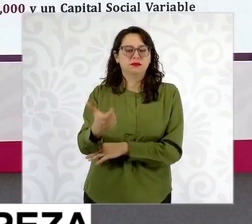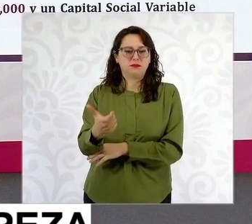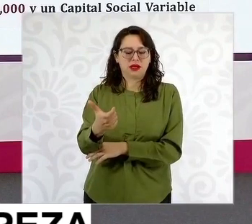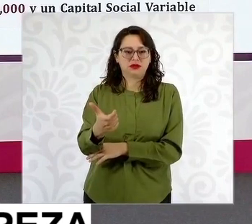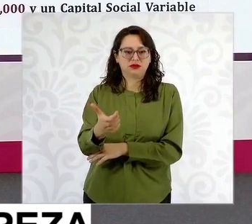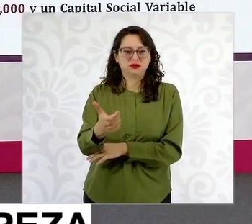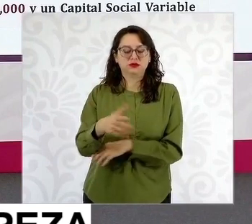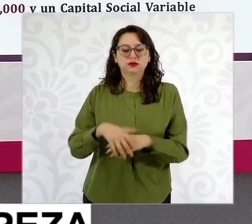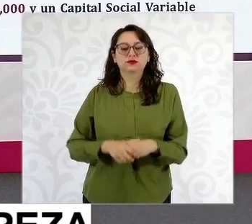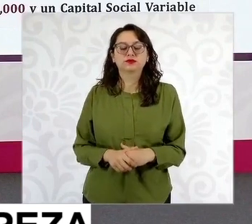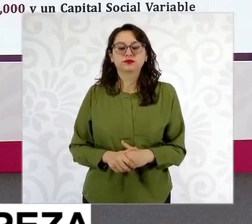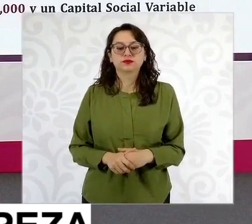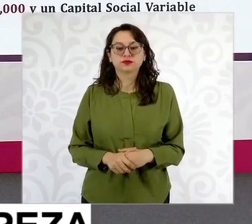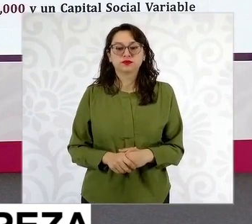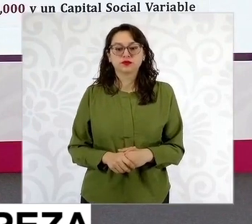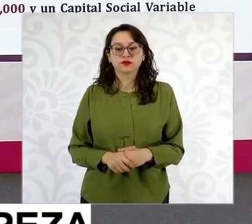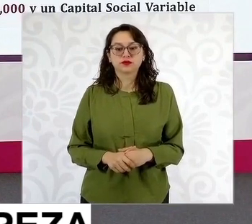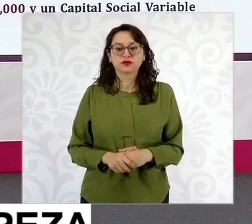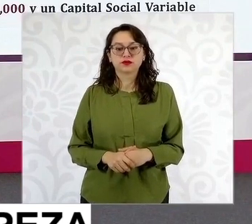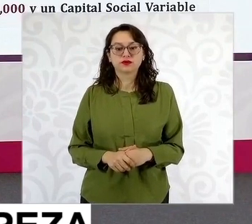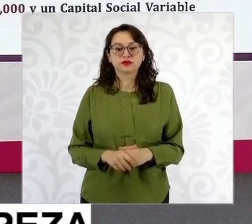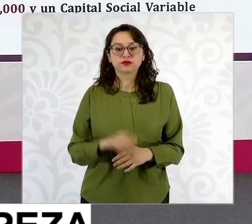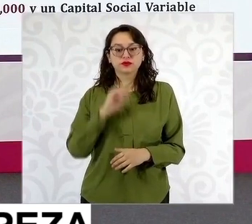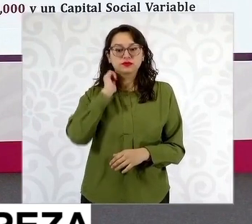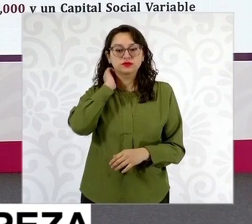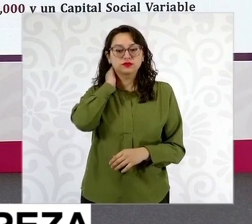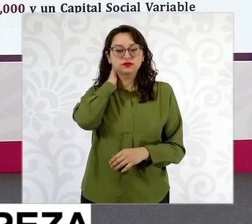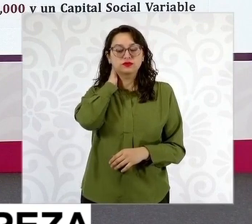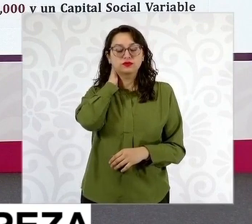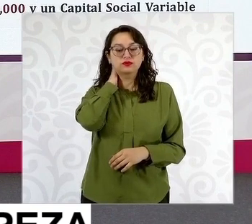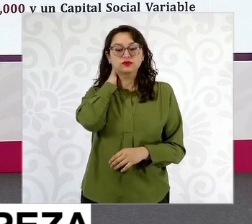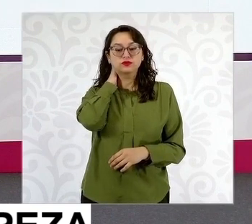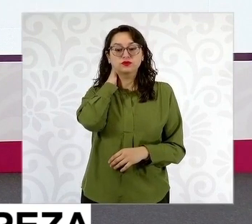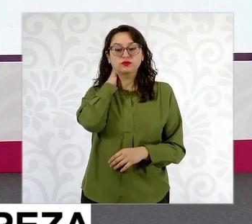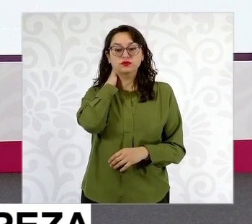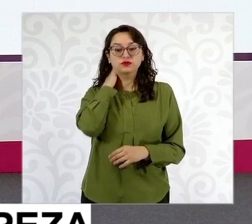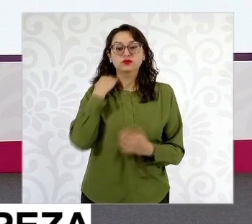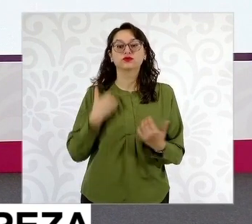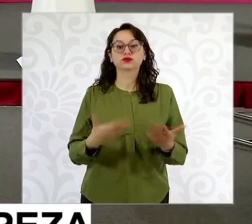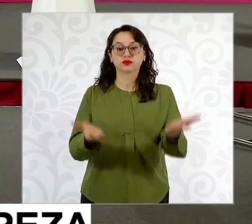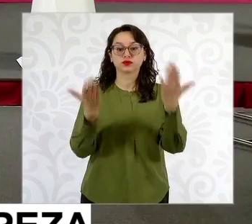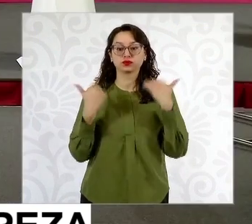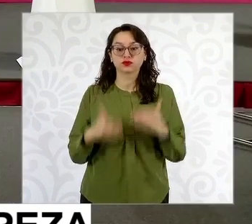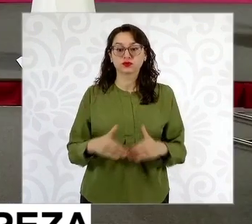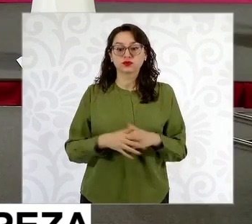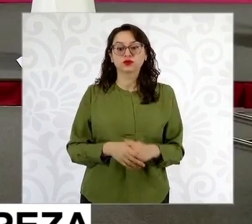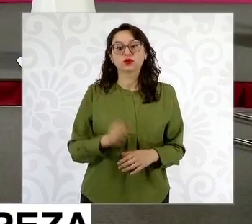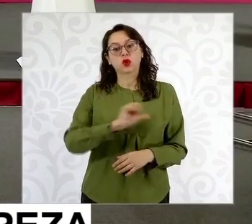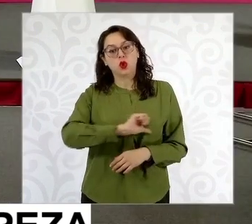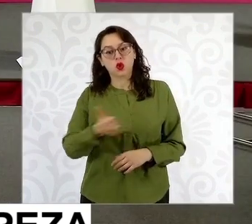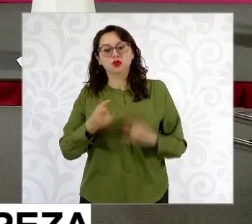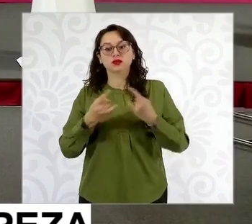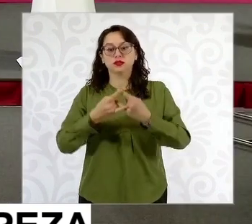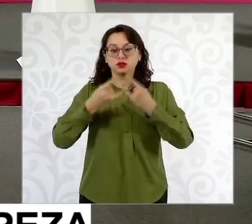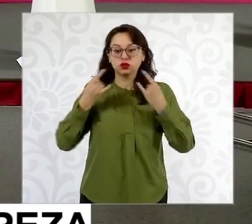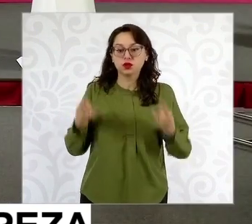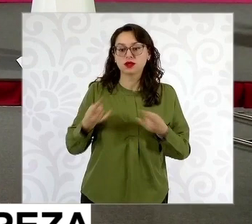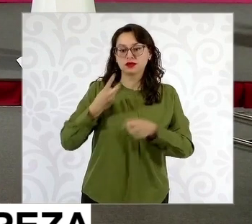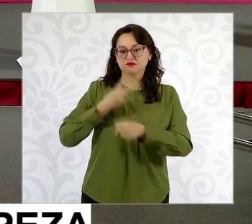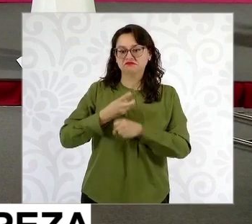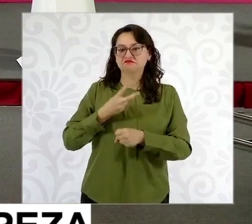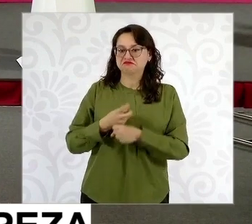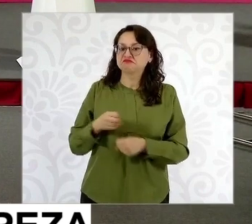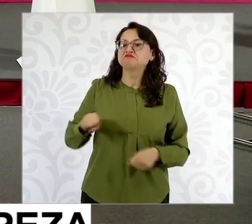es ilimitado. La que sigue, por favor. Este es el caso 2, también es